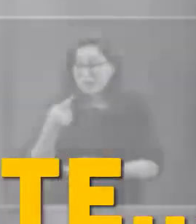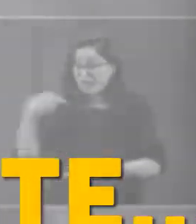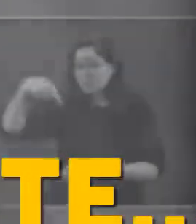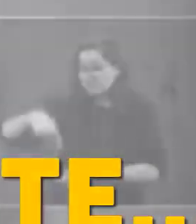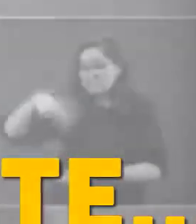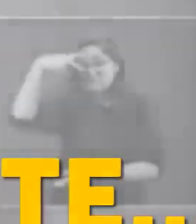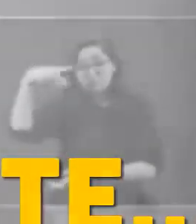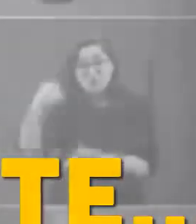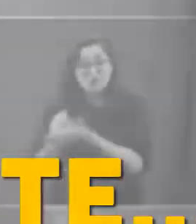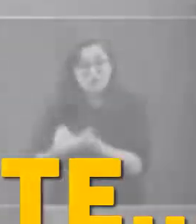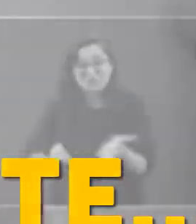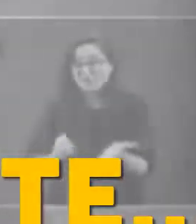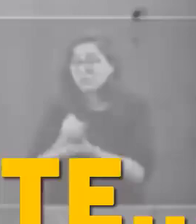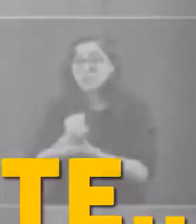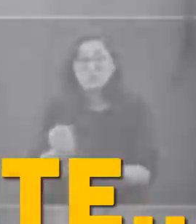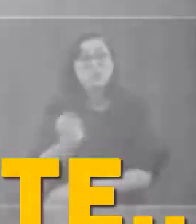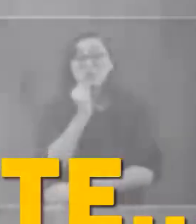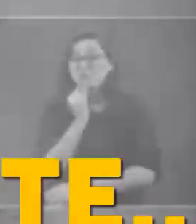en México